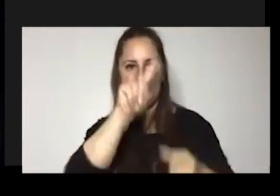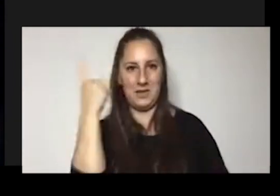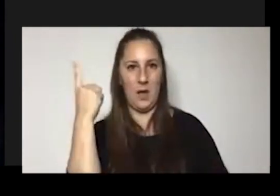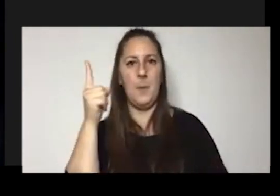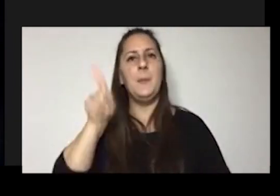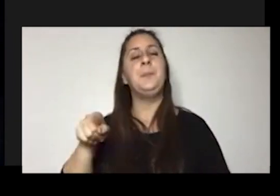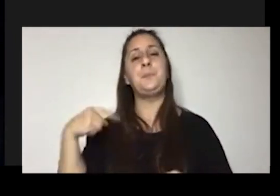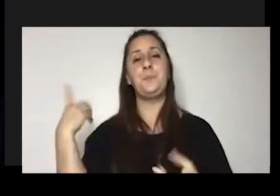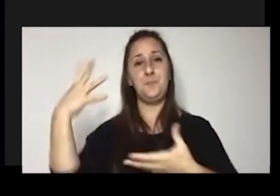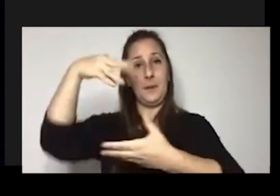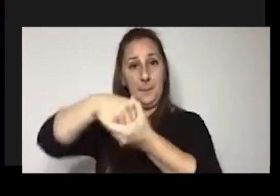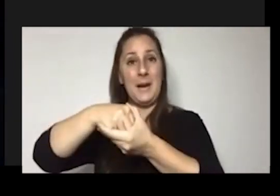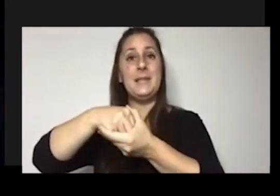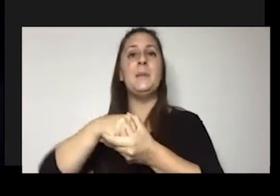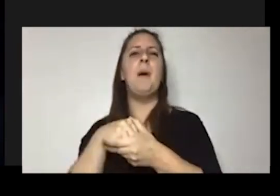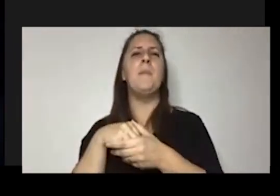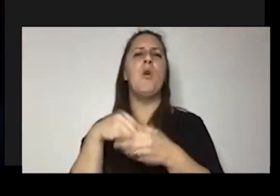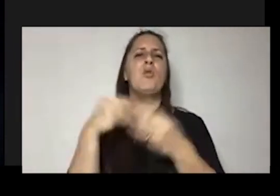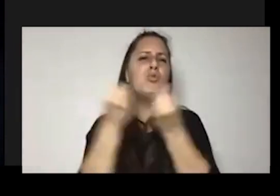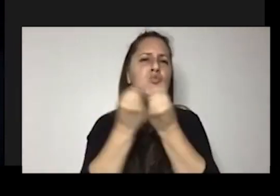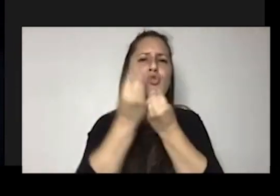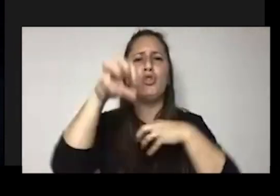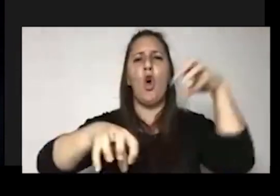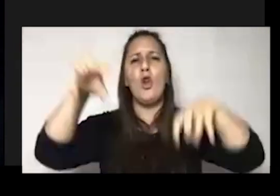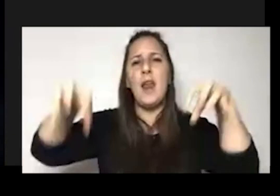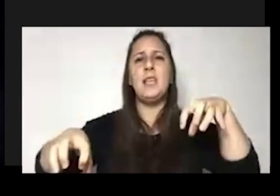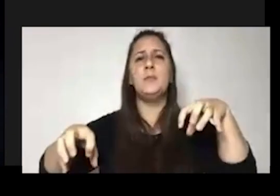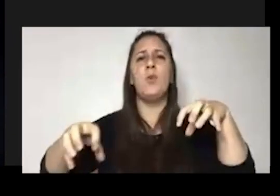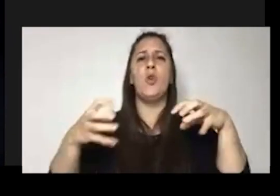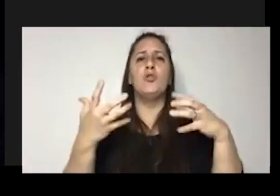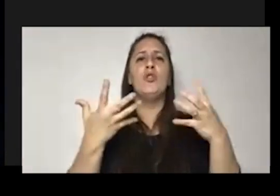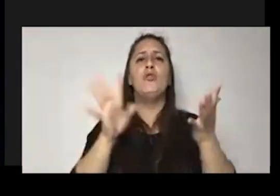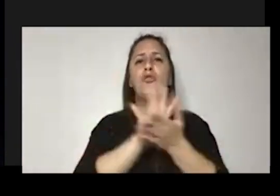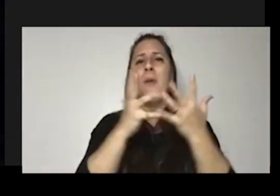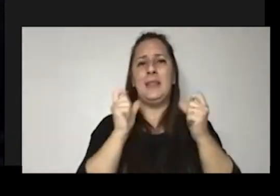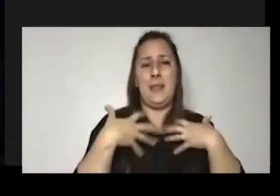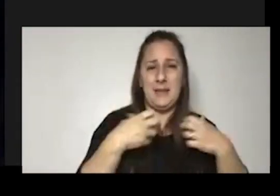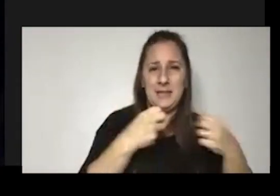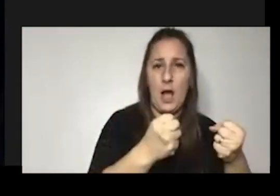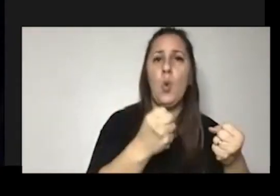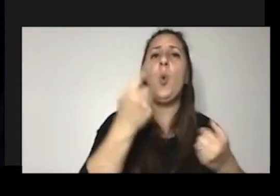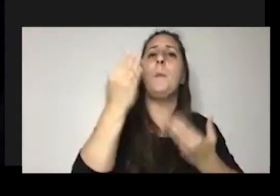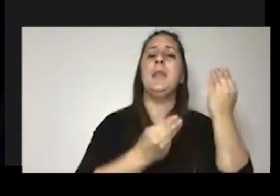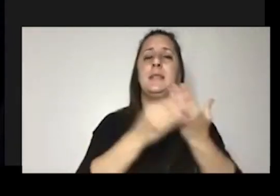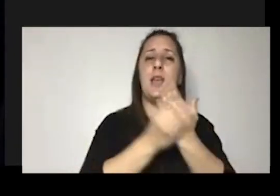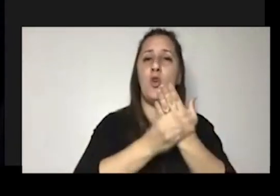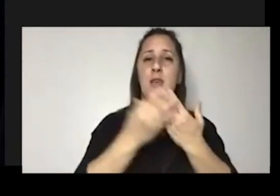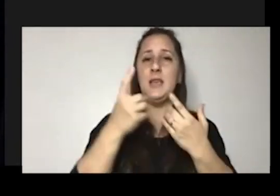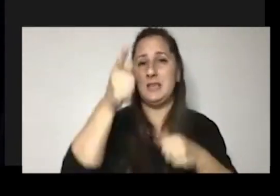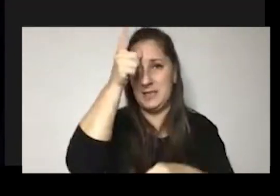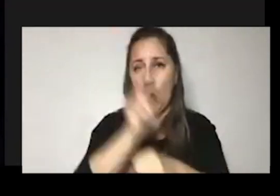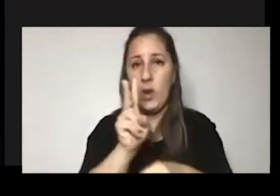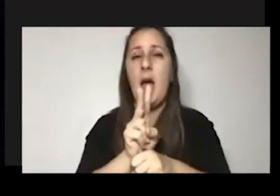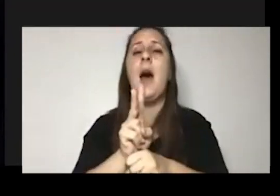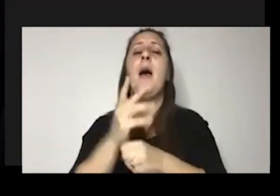interministerialmente con un montón de organismos en operativos sanitarios con el Ministerio de Seguridad, en el tren sanitario con el Ministerio de Desarrollo,